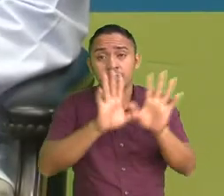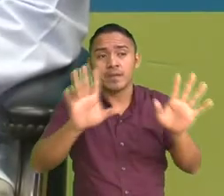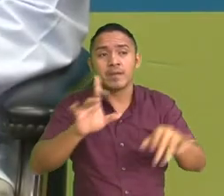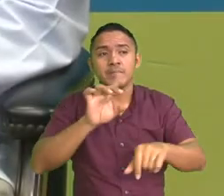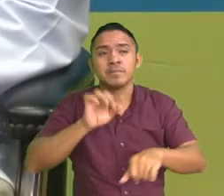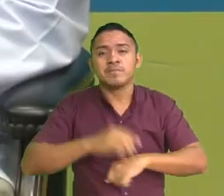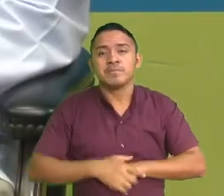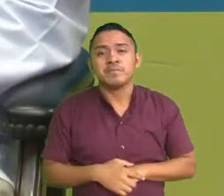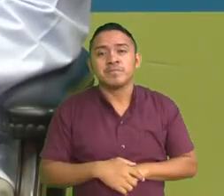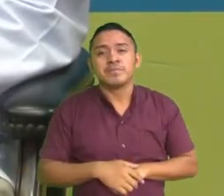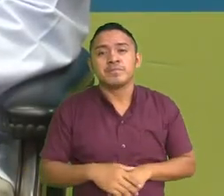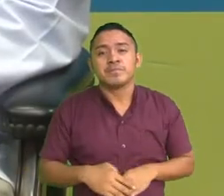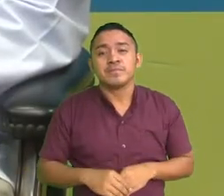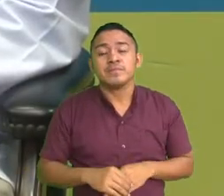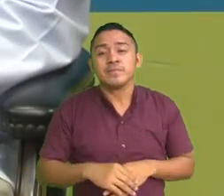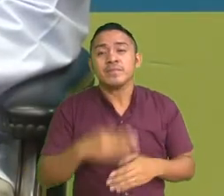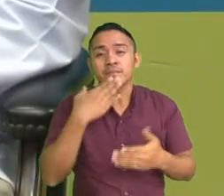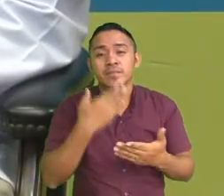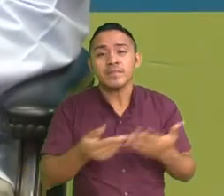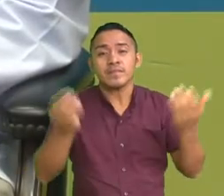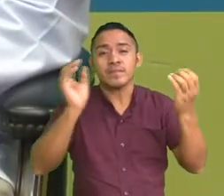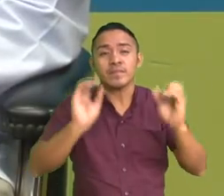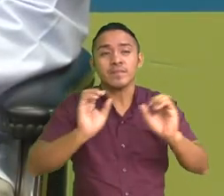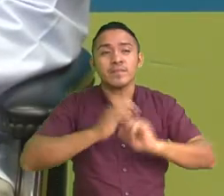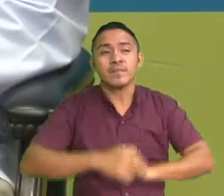tardes. Buenas tardes, realmente.